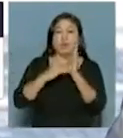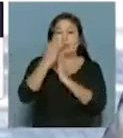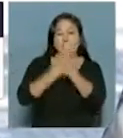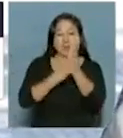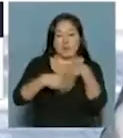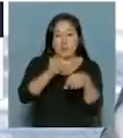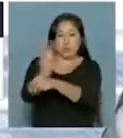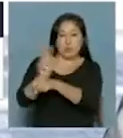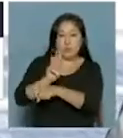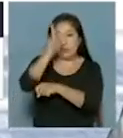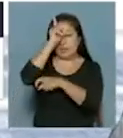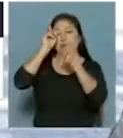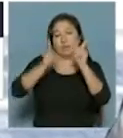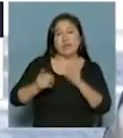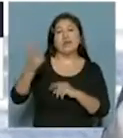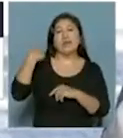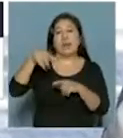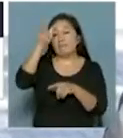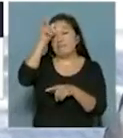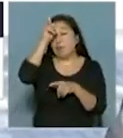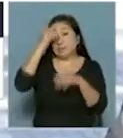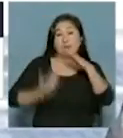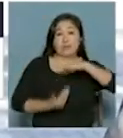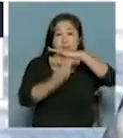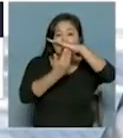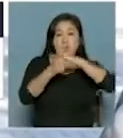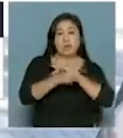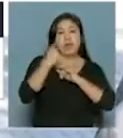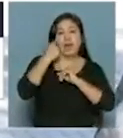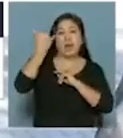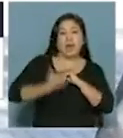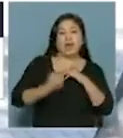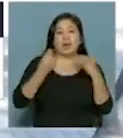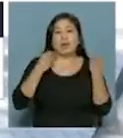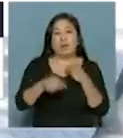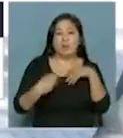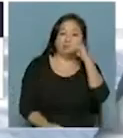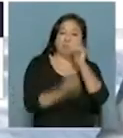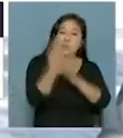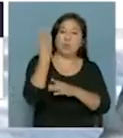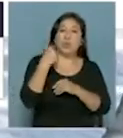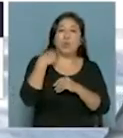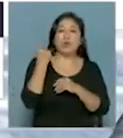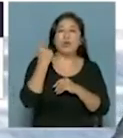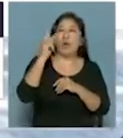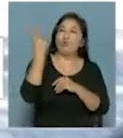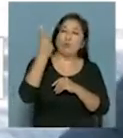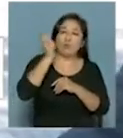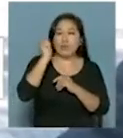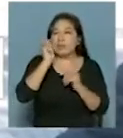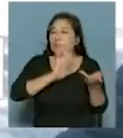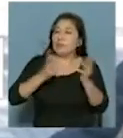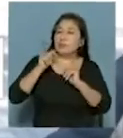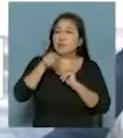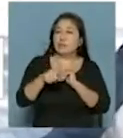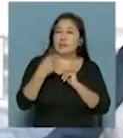también de Jefatura de Policía. Se viene realizando, ya tiene su creación 2 meses y medio